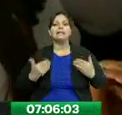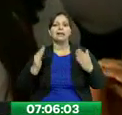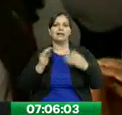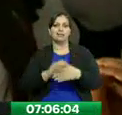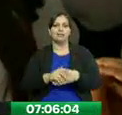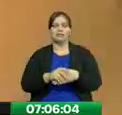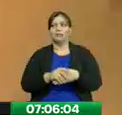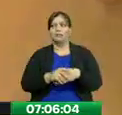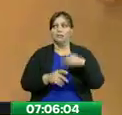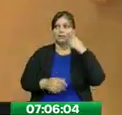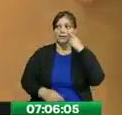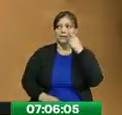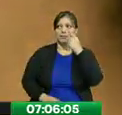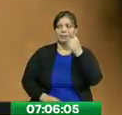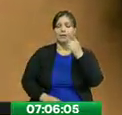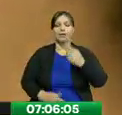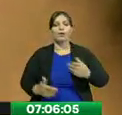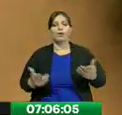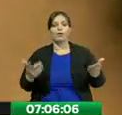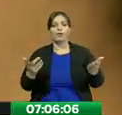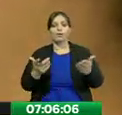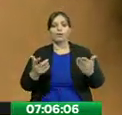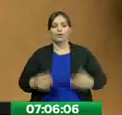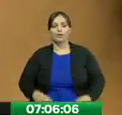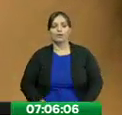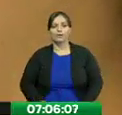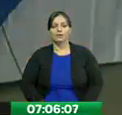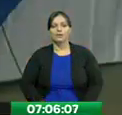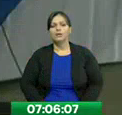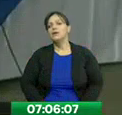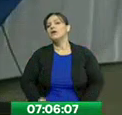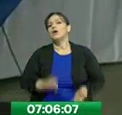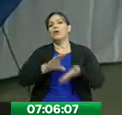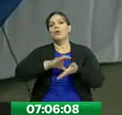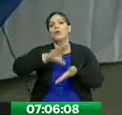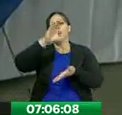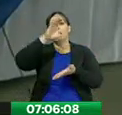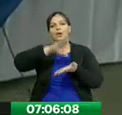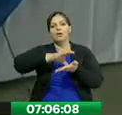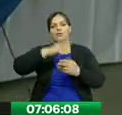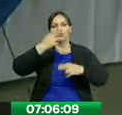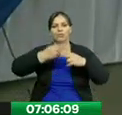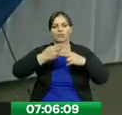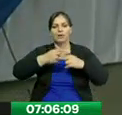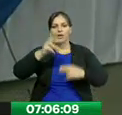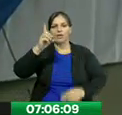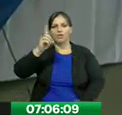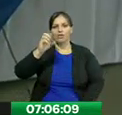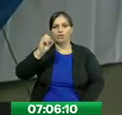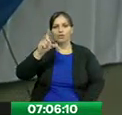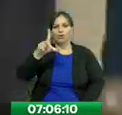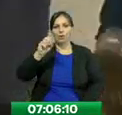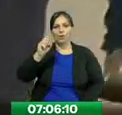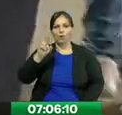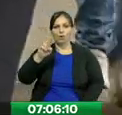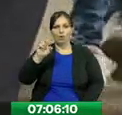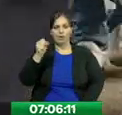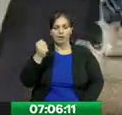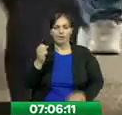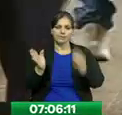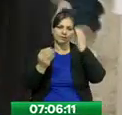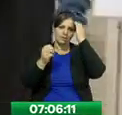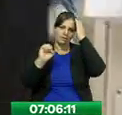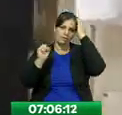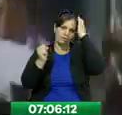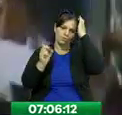en la explanada del Coliseo de la Unidad Educativa Dolores Sucre. El propósito es generar una cultura de respeto en el